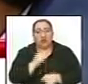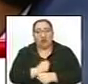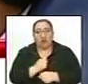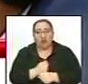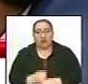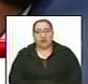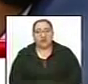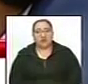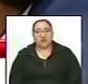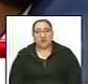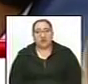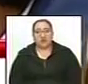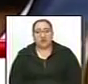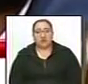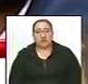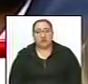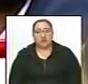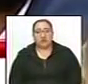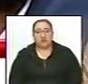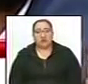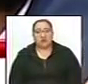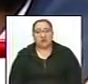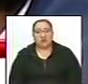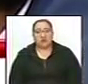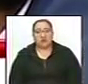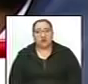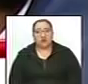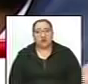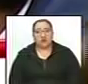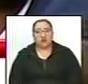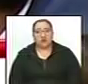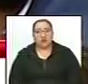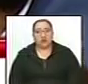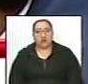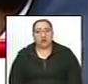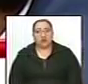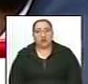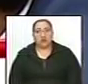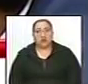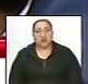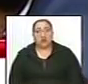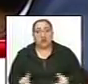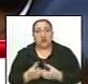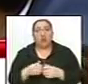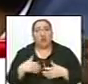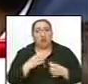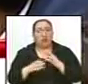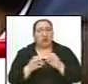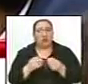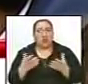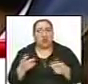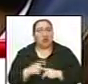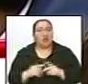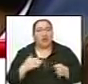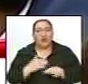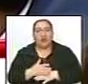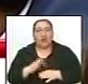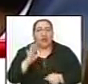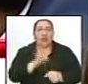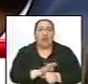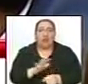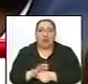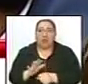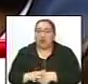transparencia de este Congreso. Y nosotros podemos discutir muchas cosas, pero lo que no podemos entrar es en